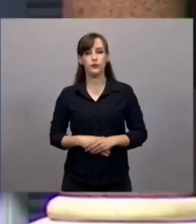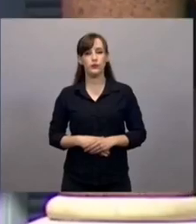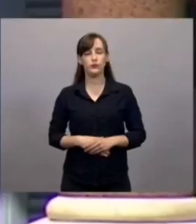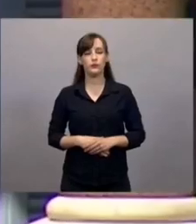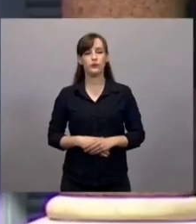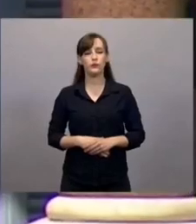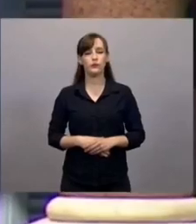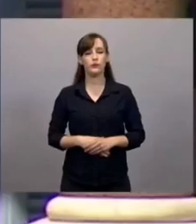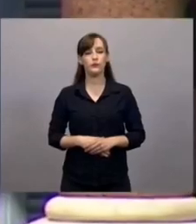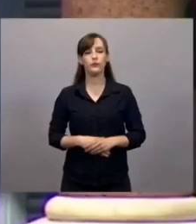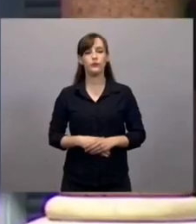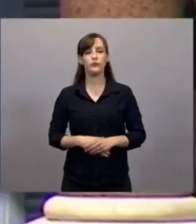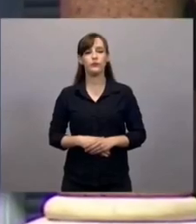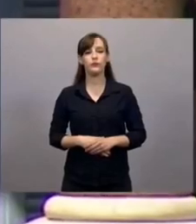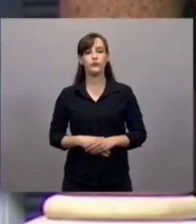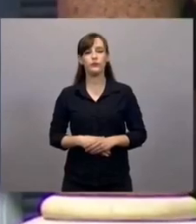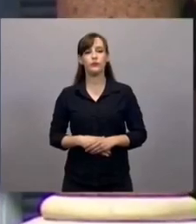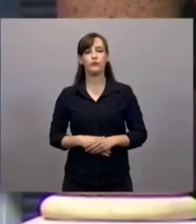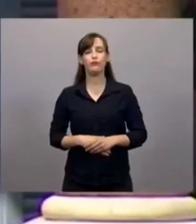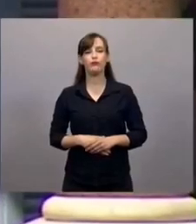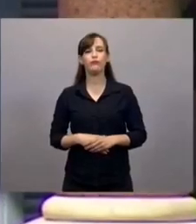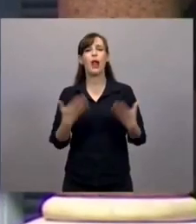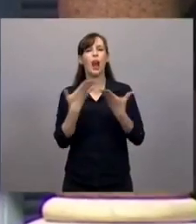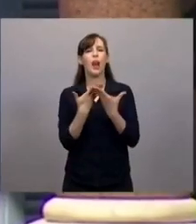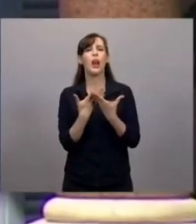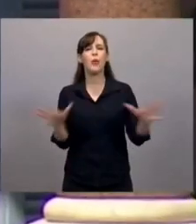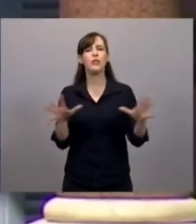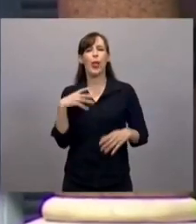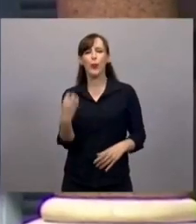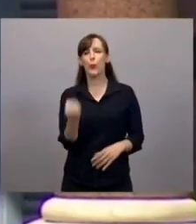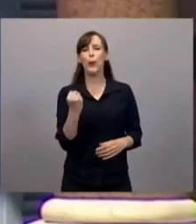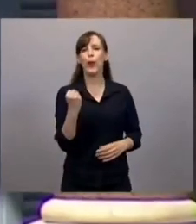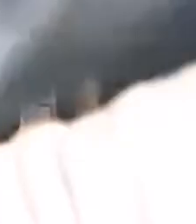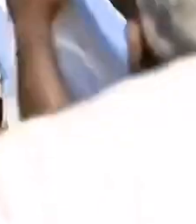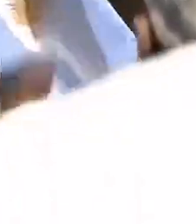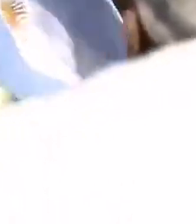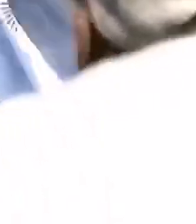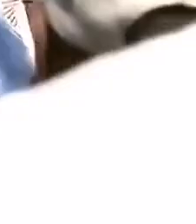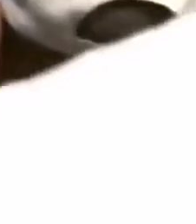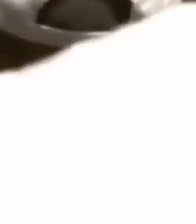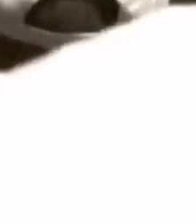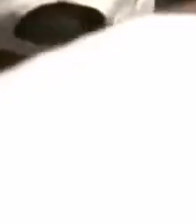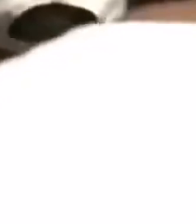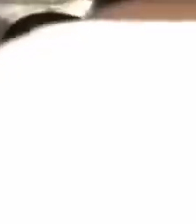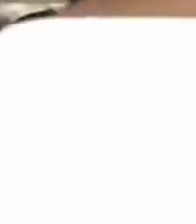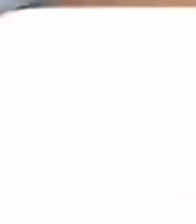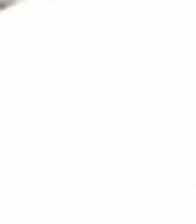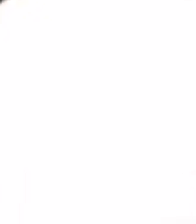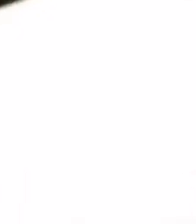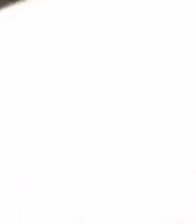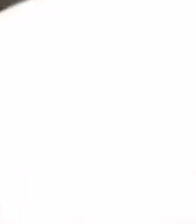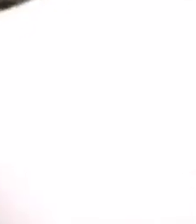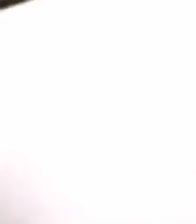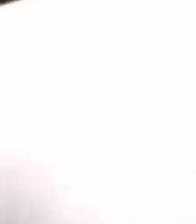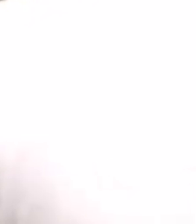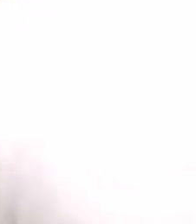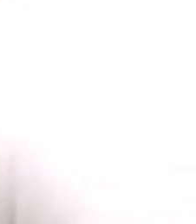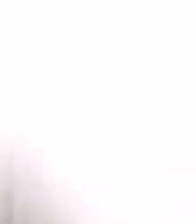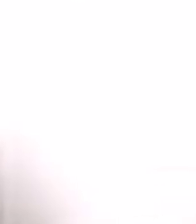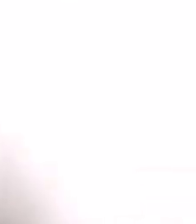un tercio del Congreso que le puede garantizar de un juicio político que esa es una ese es un detalle que nadie ha